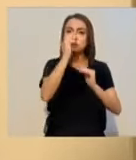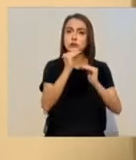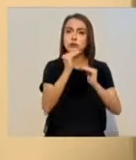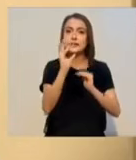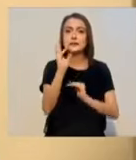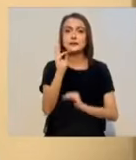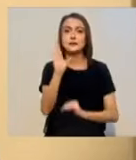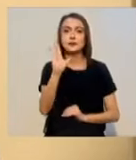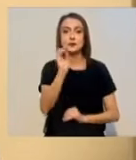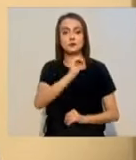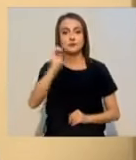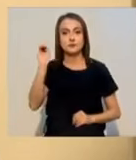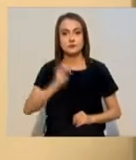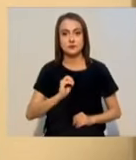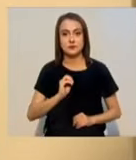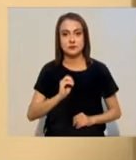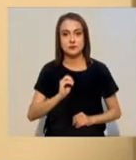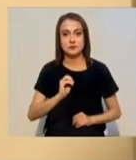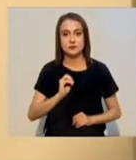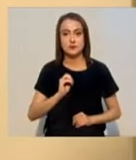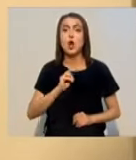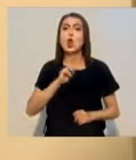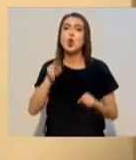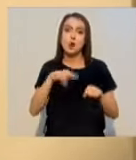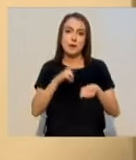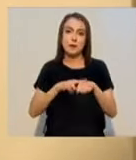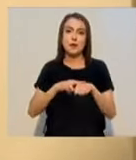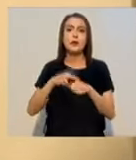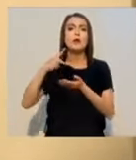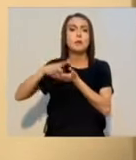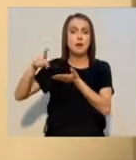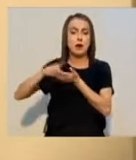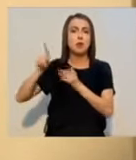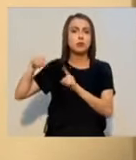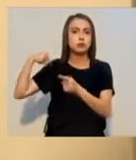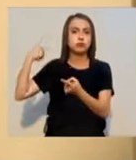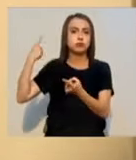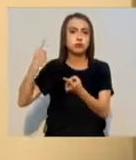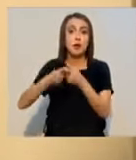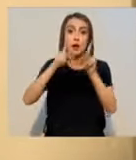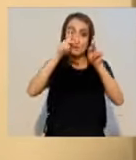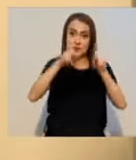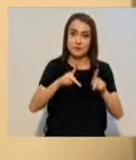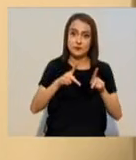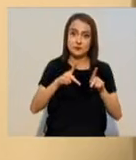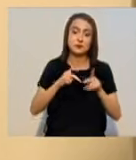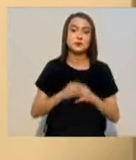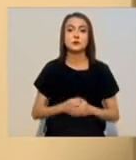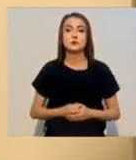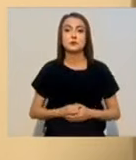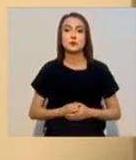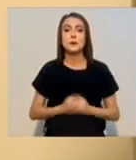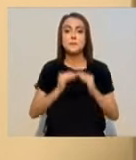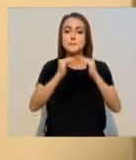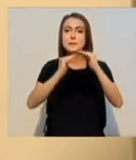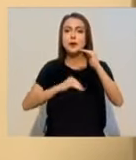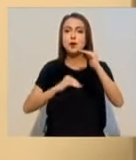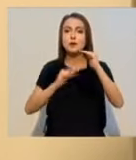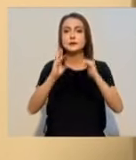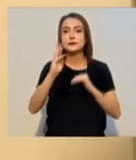un 75% de lo que es normalmente para las personas de los ingresos menores